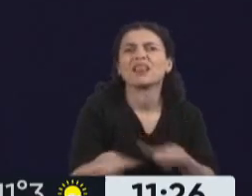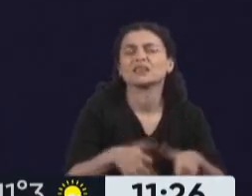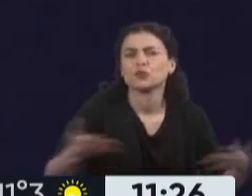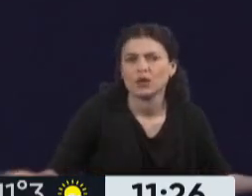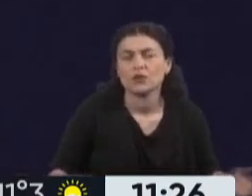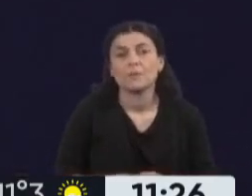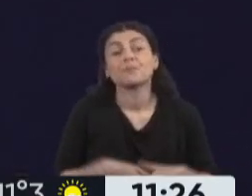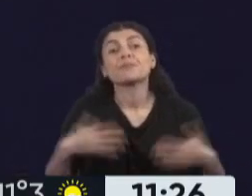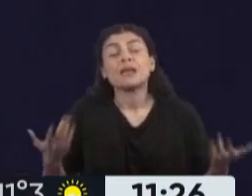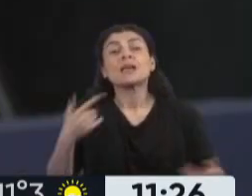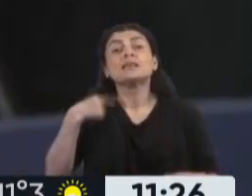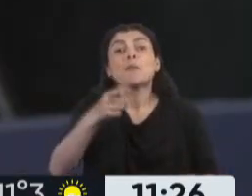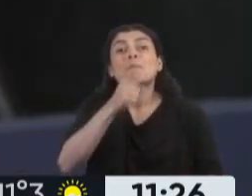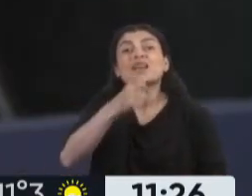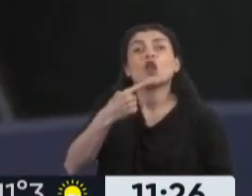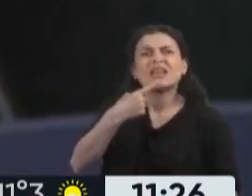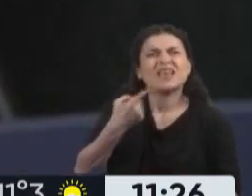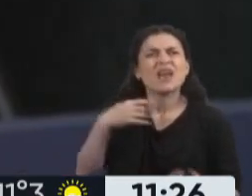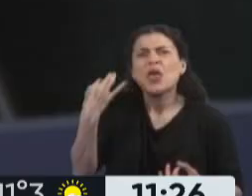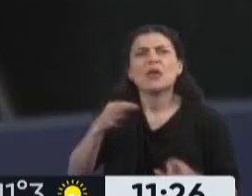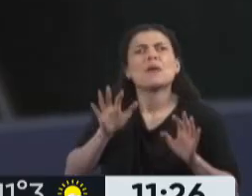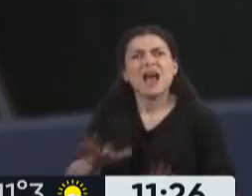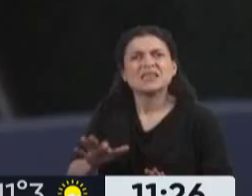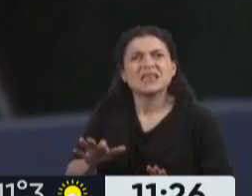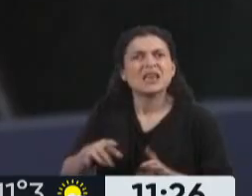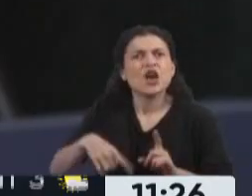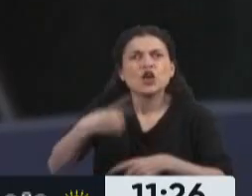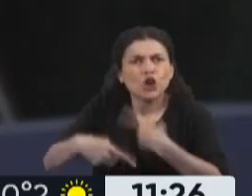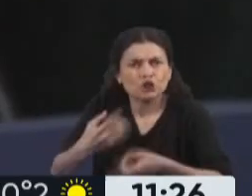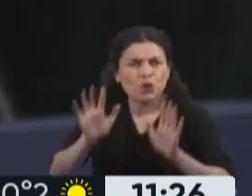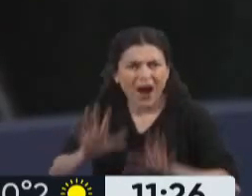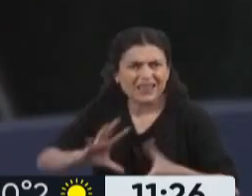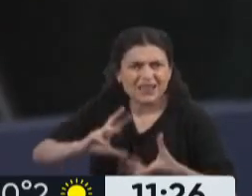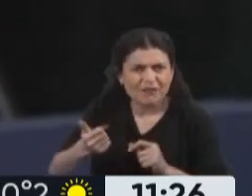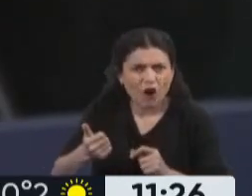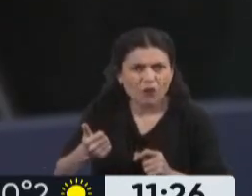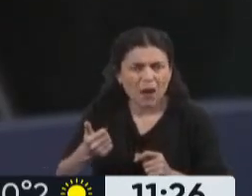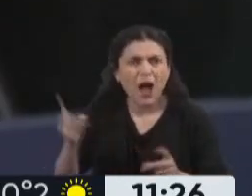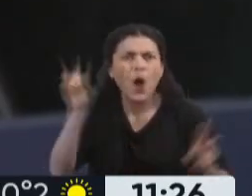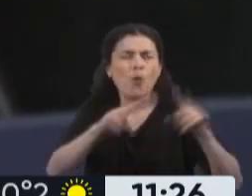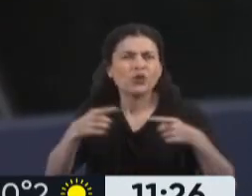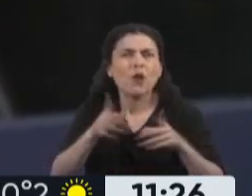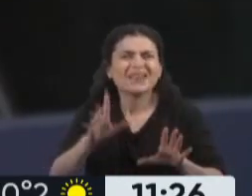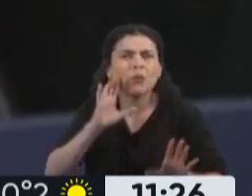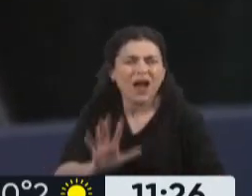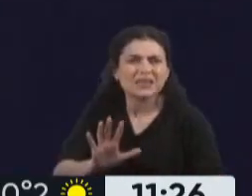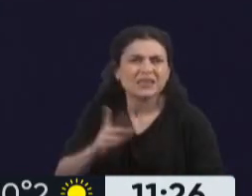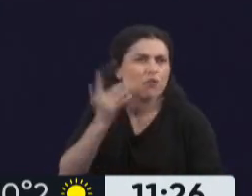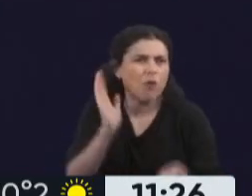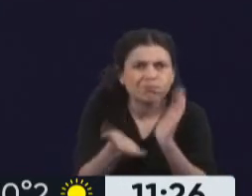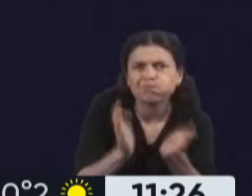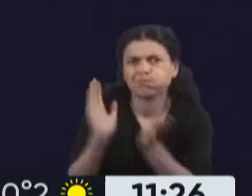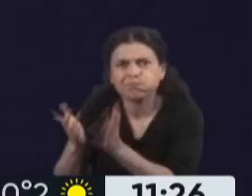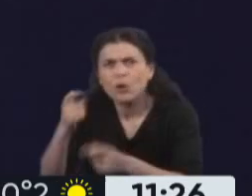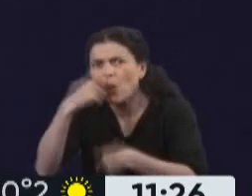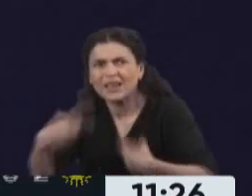deje de ocurrir en todo momento. Esa es la idea, esa es la propensión del sentido común del periodista, por eso pregunto. Yo